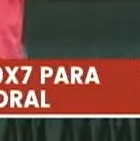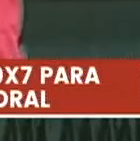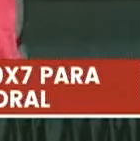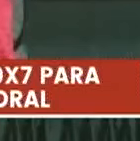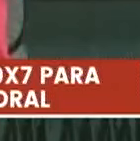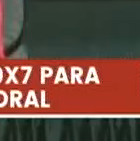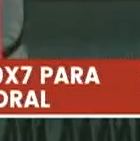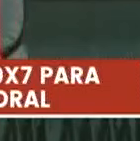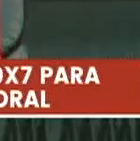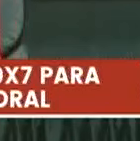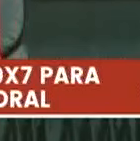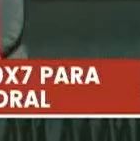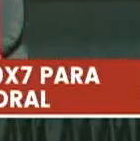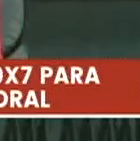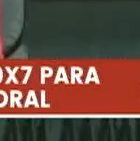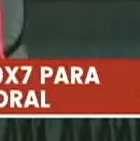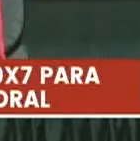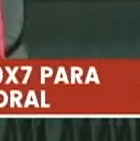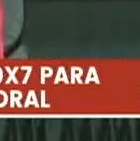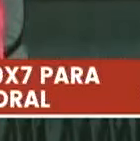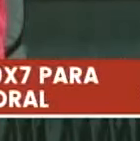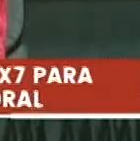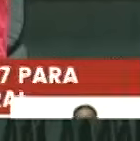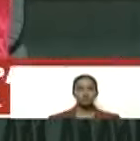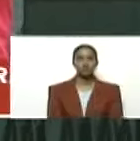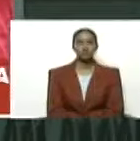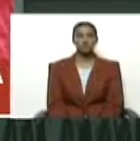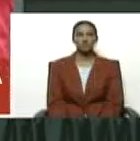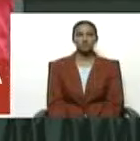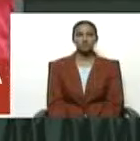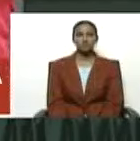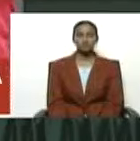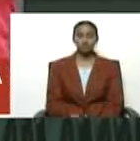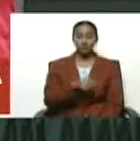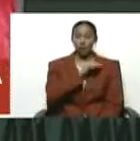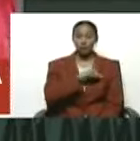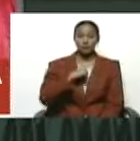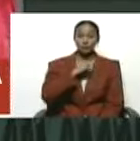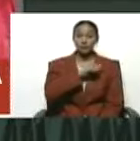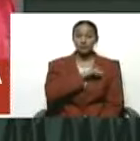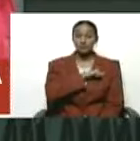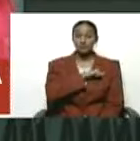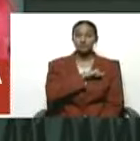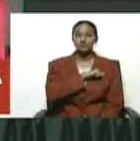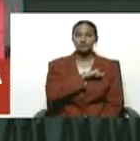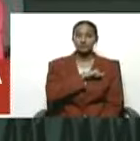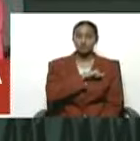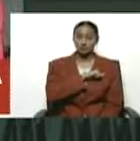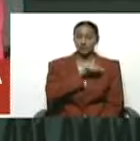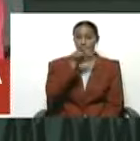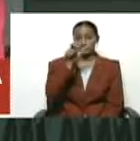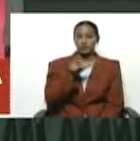sí, no, pero es muy optimista comparado, optimista relativo a la realidad.